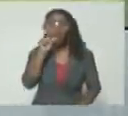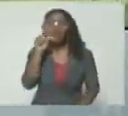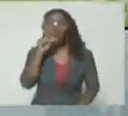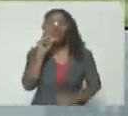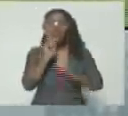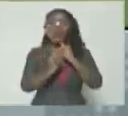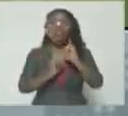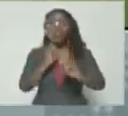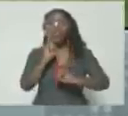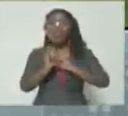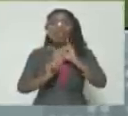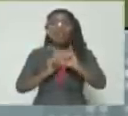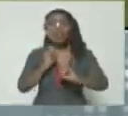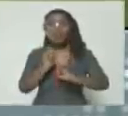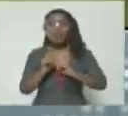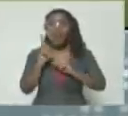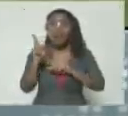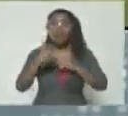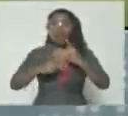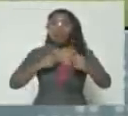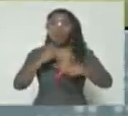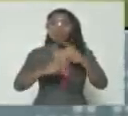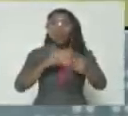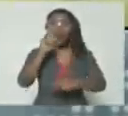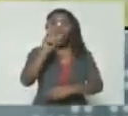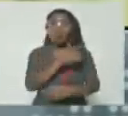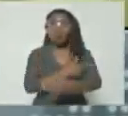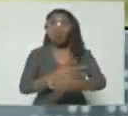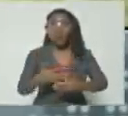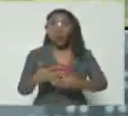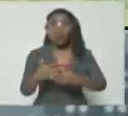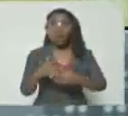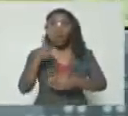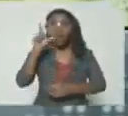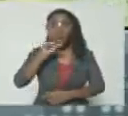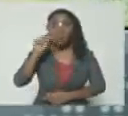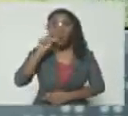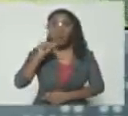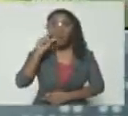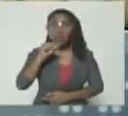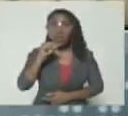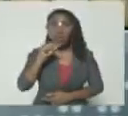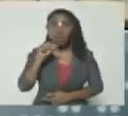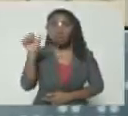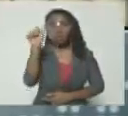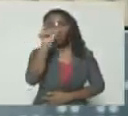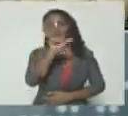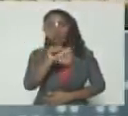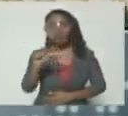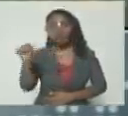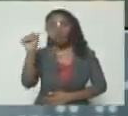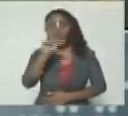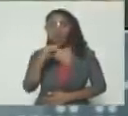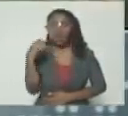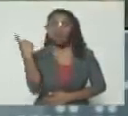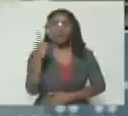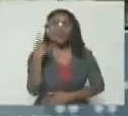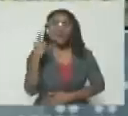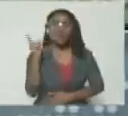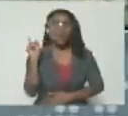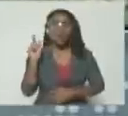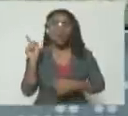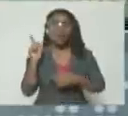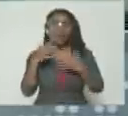bebés, ahí se produce 1.000.000 de pollitos por semana. Solo esta planta